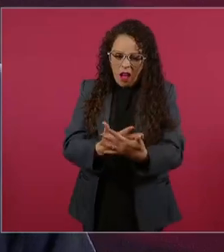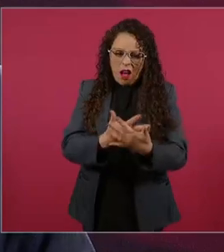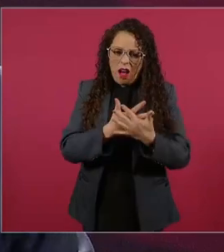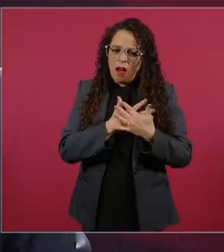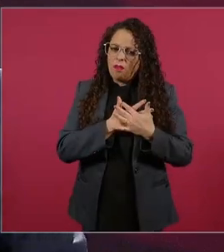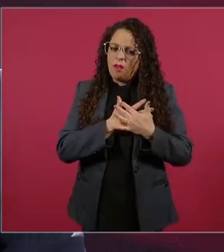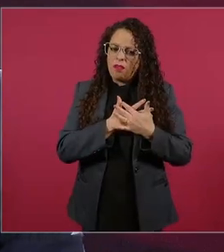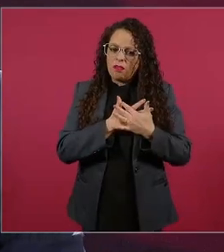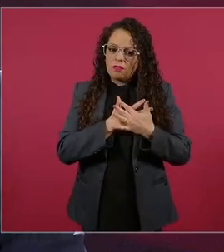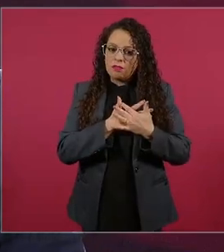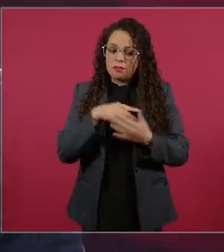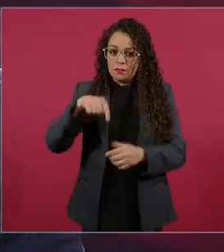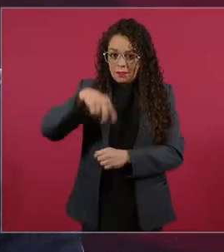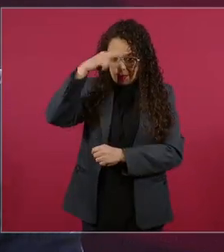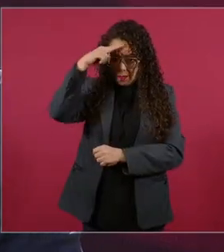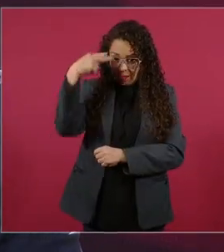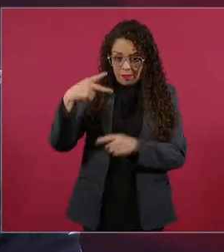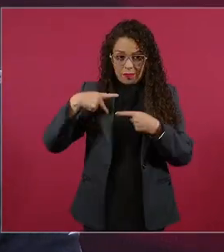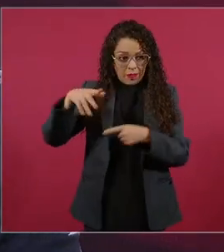del mexicano.